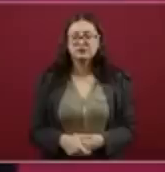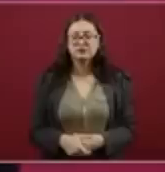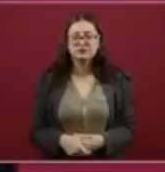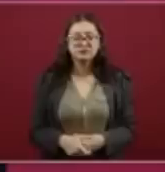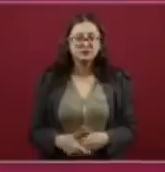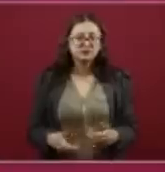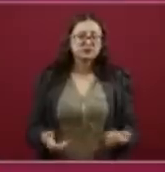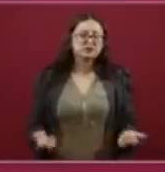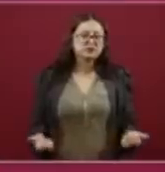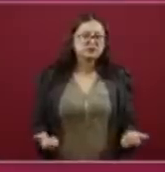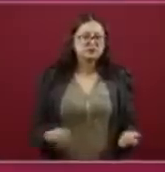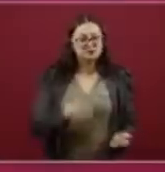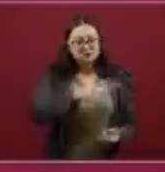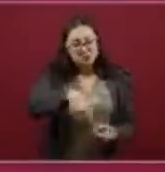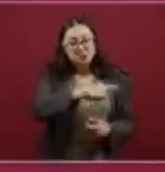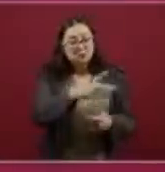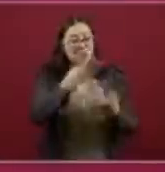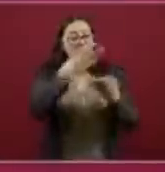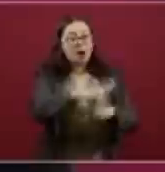rescate?